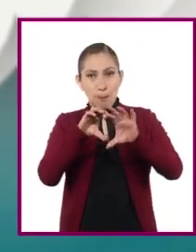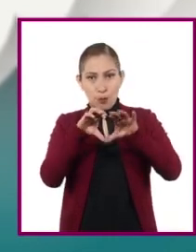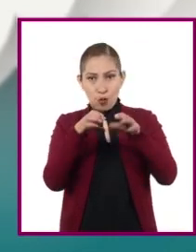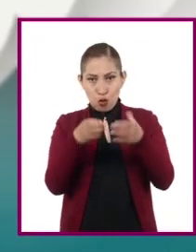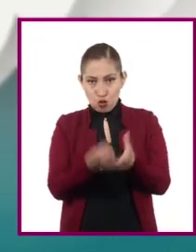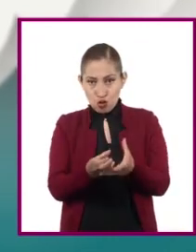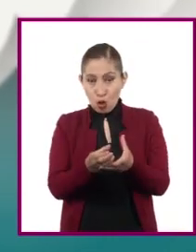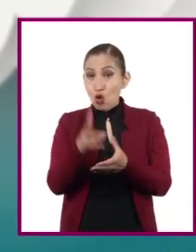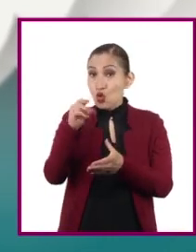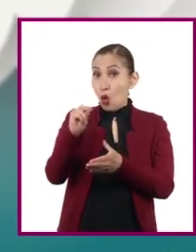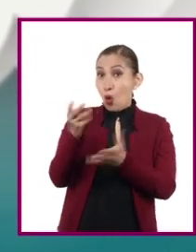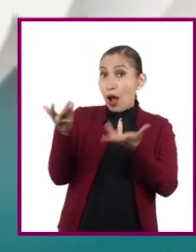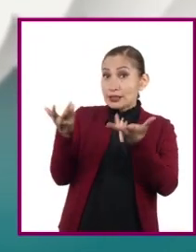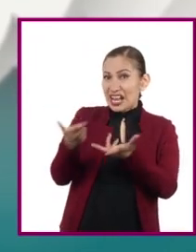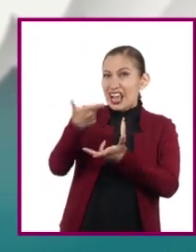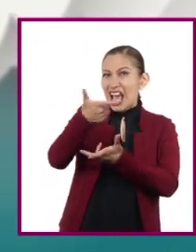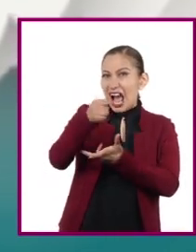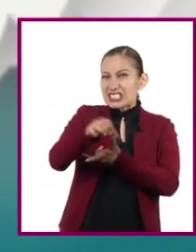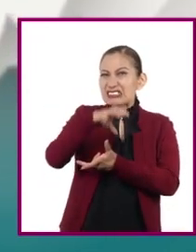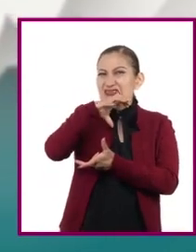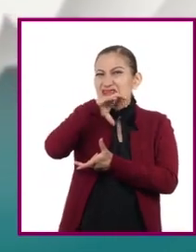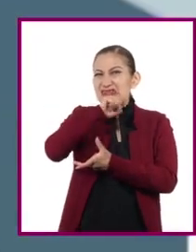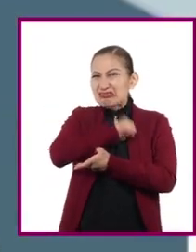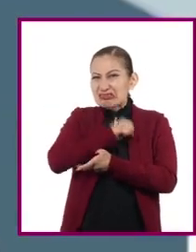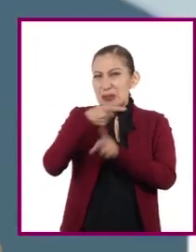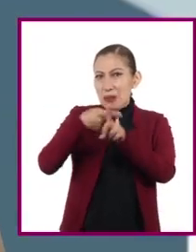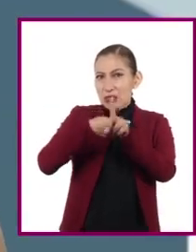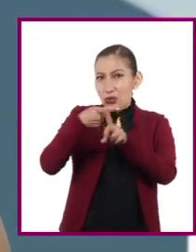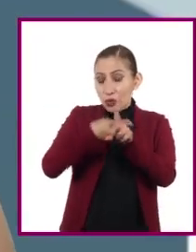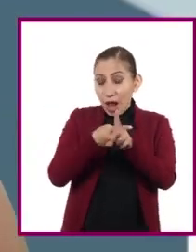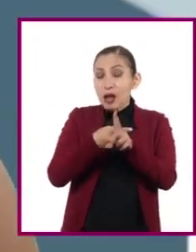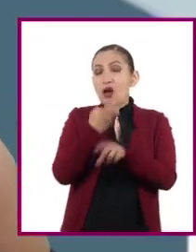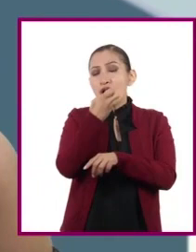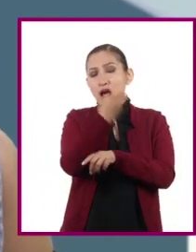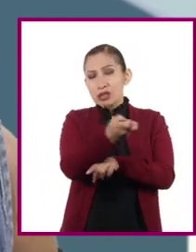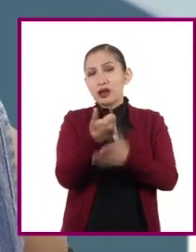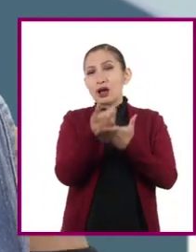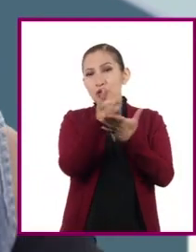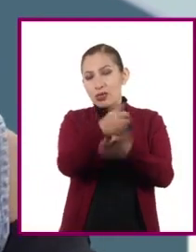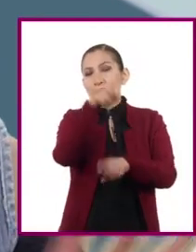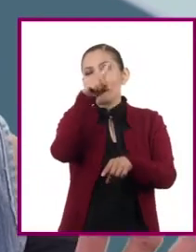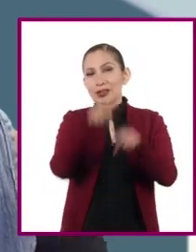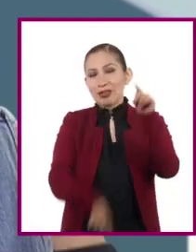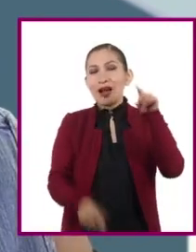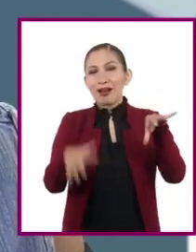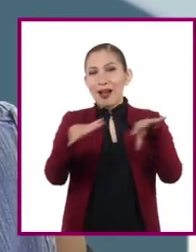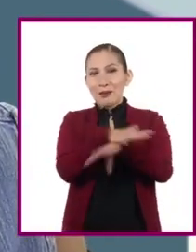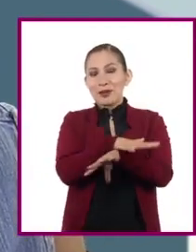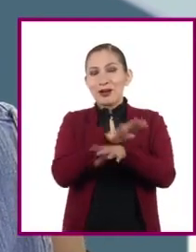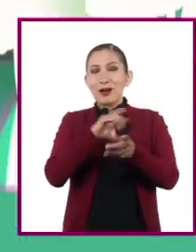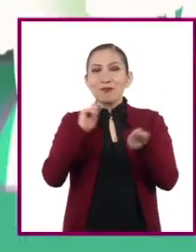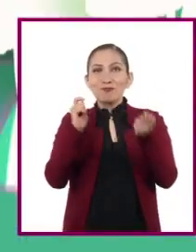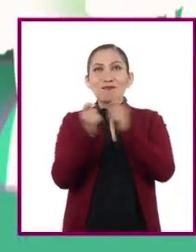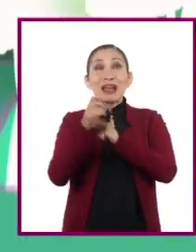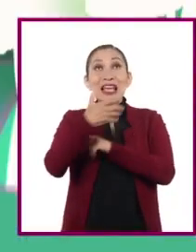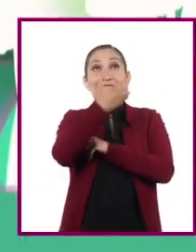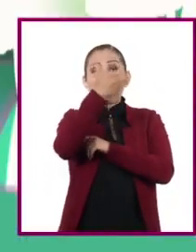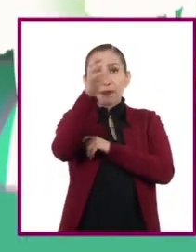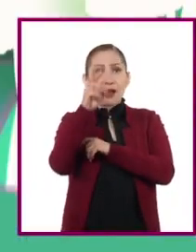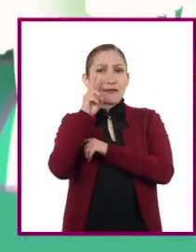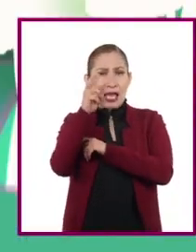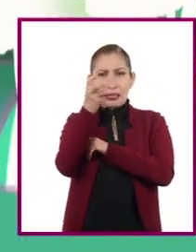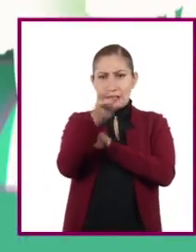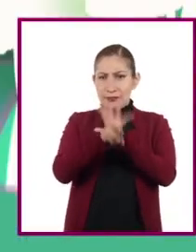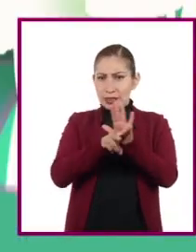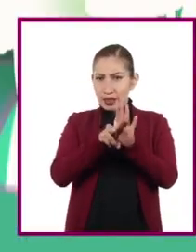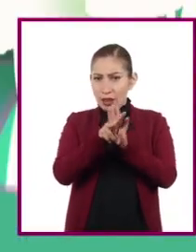planeta, al no producir gases de efecto invernadero, con lo que ayudan a combatir el cambio climático. Observen